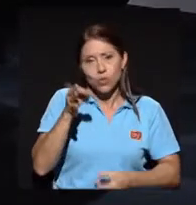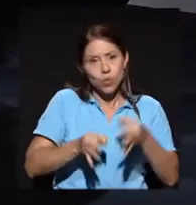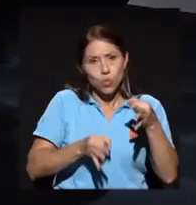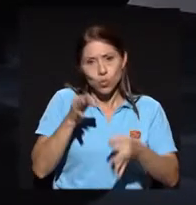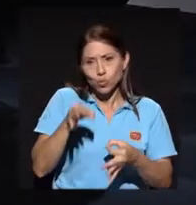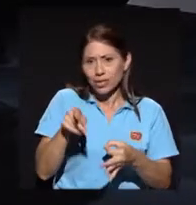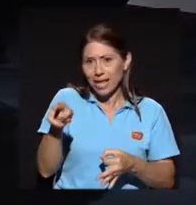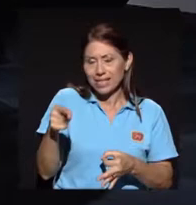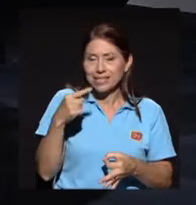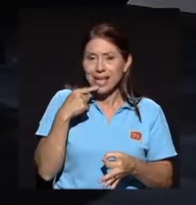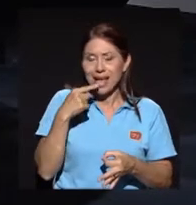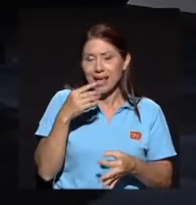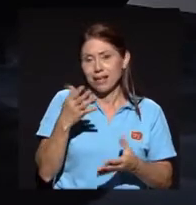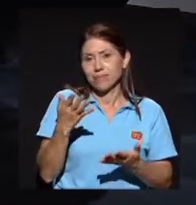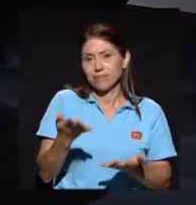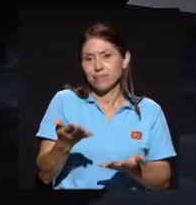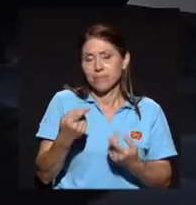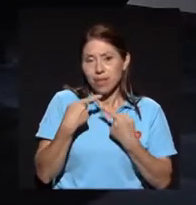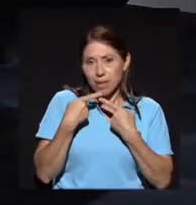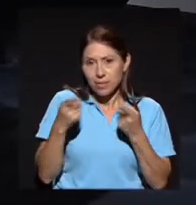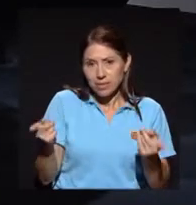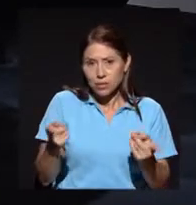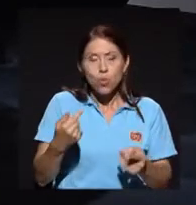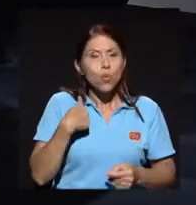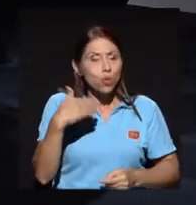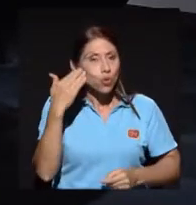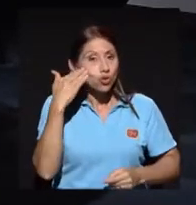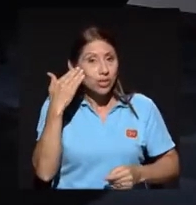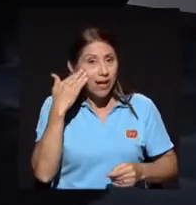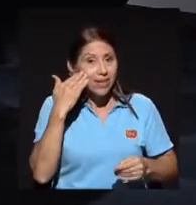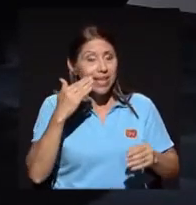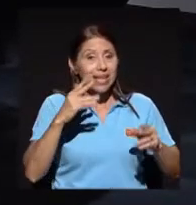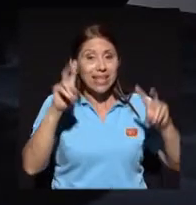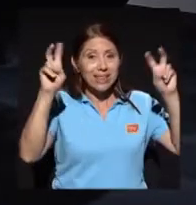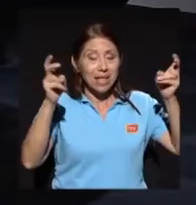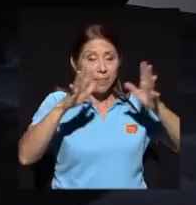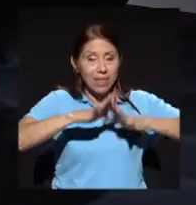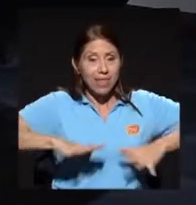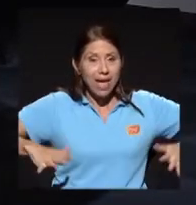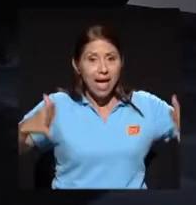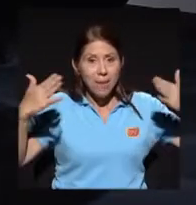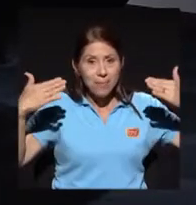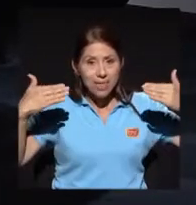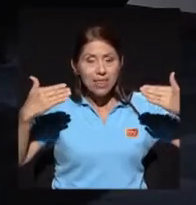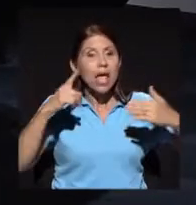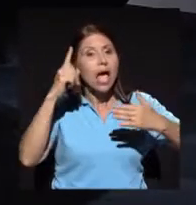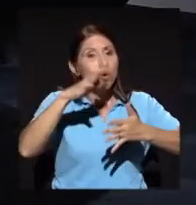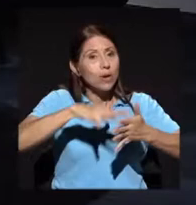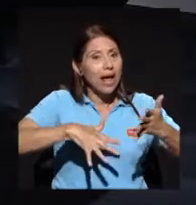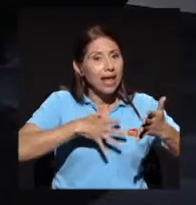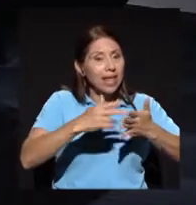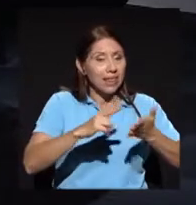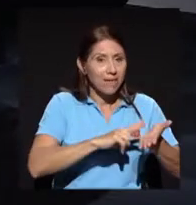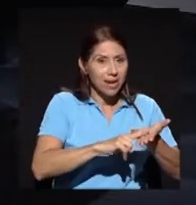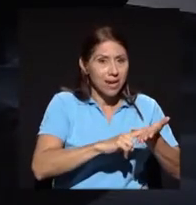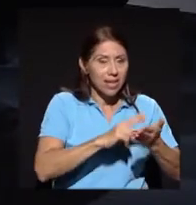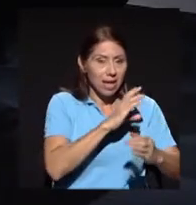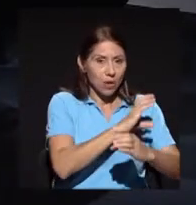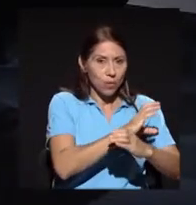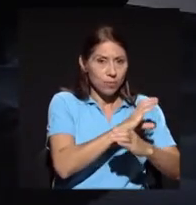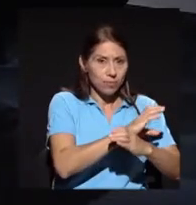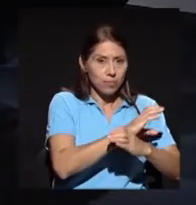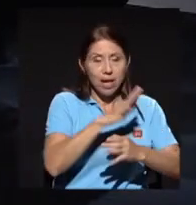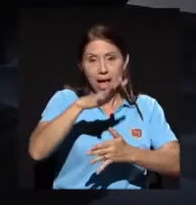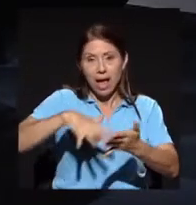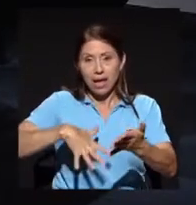uno sabe que en el ambiente hay una agenda verde es la de conservación hay una agenda azul que es la que